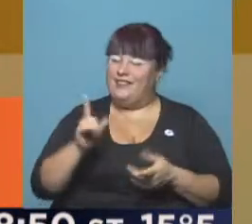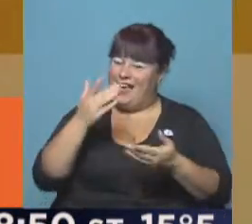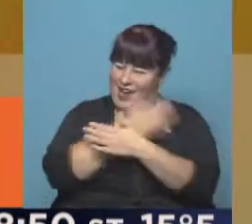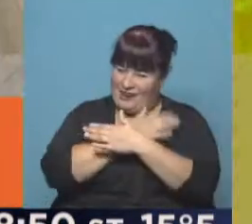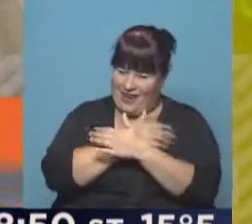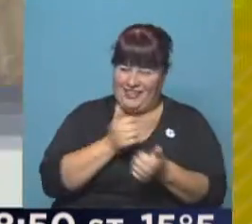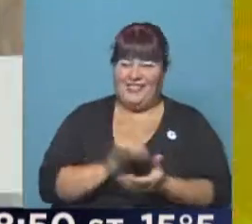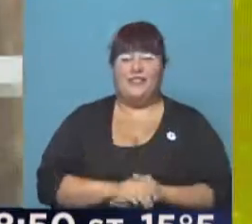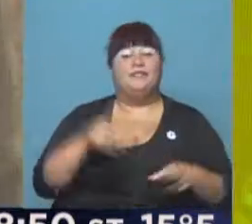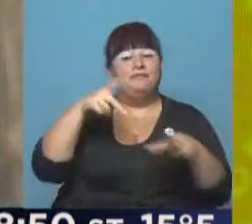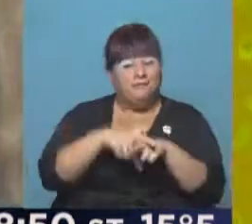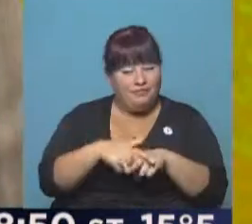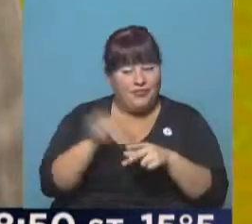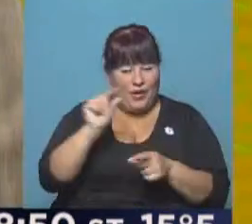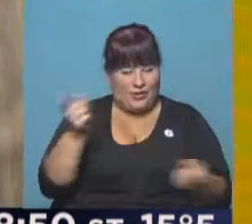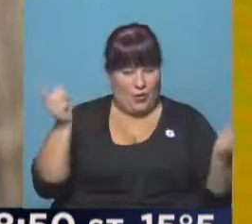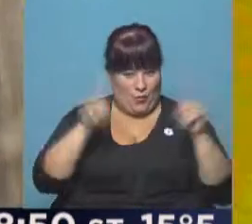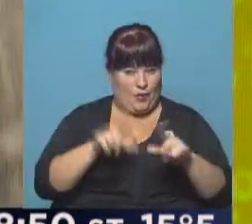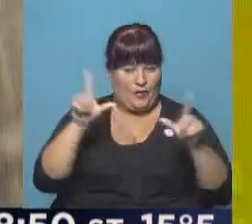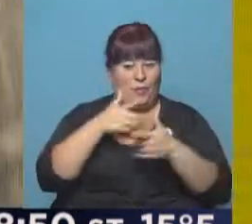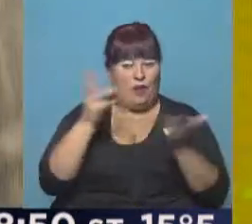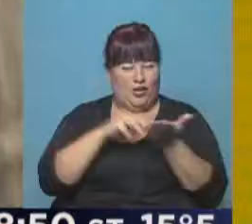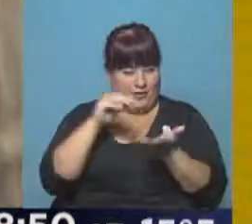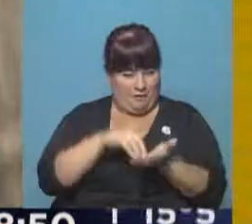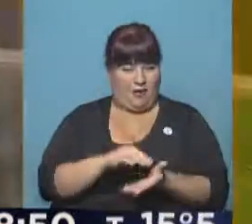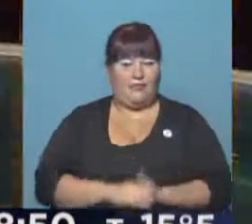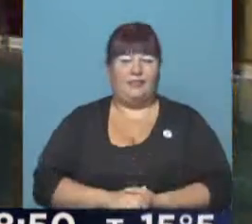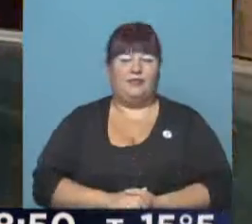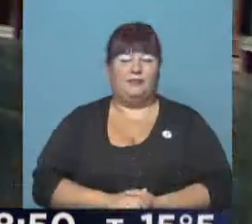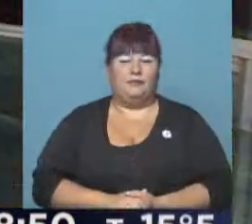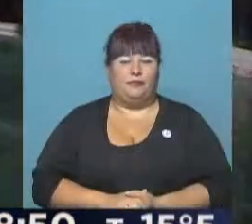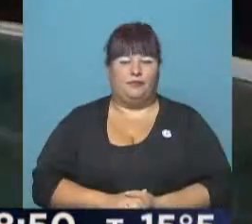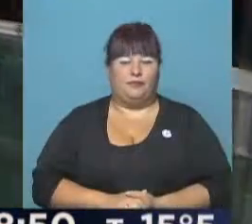versión pausa y enseguida más televisión pública noticias